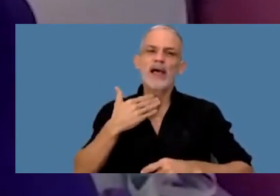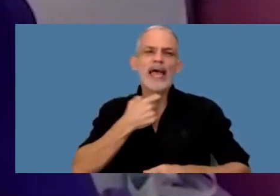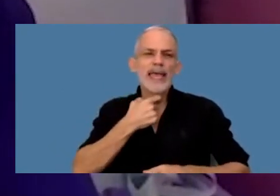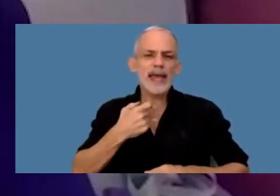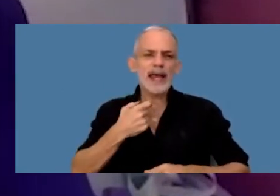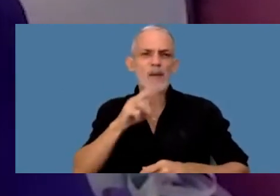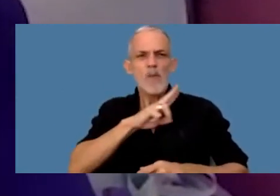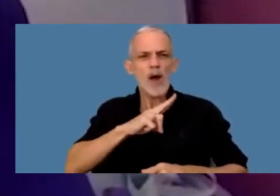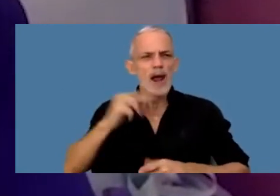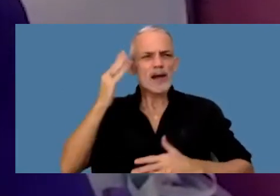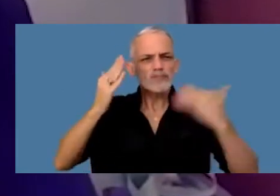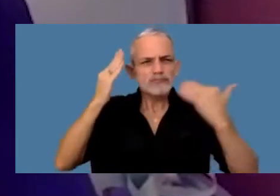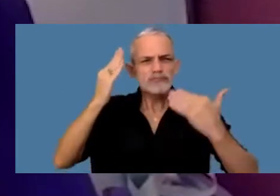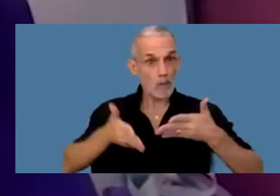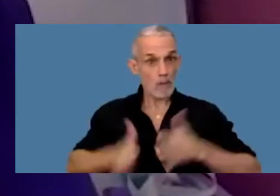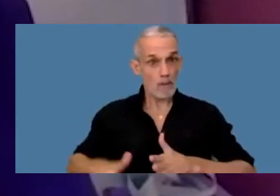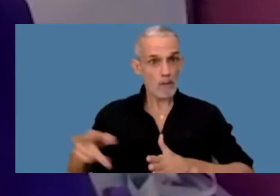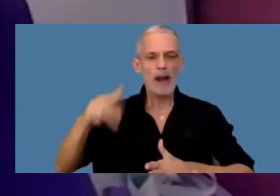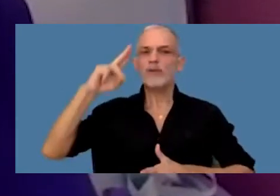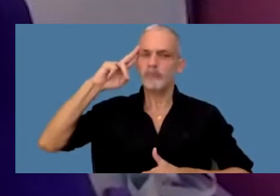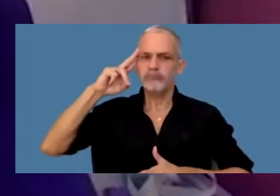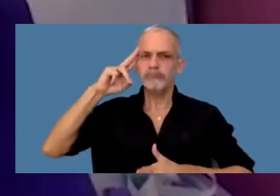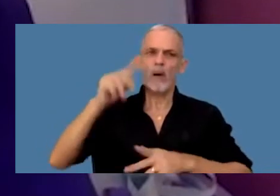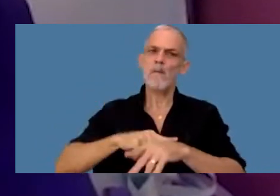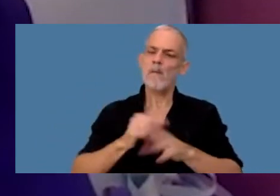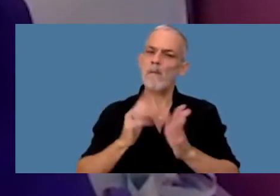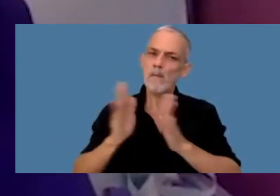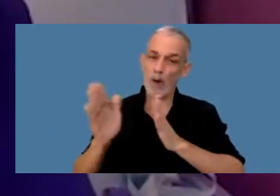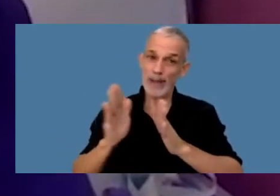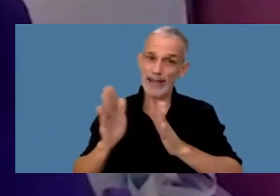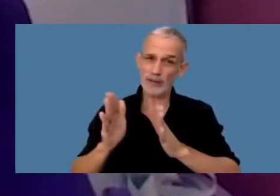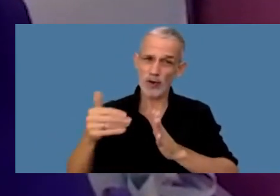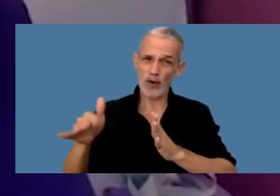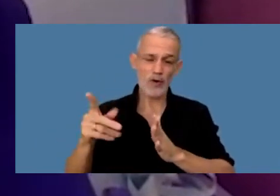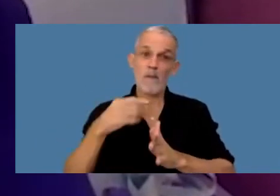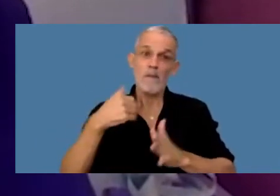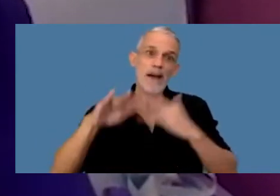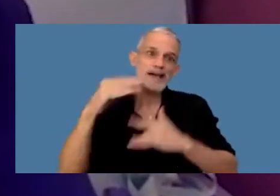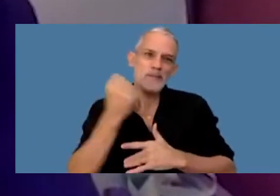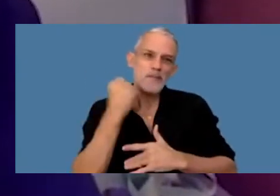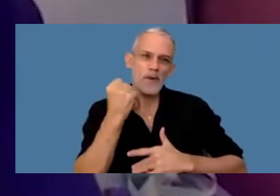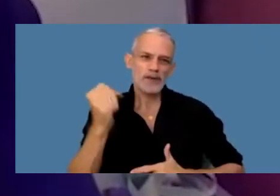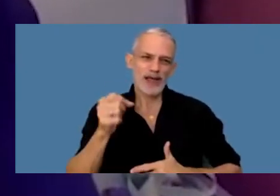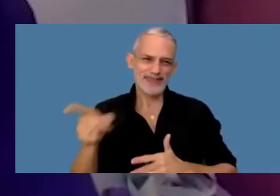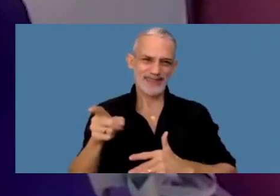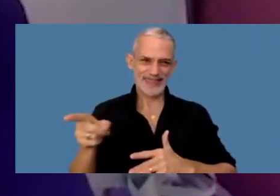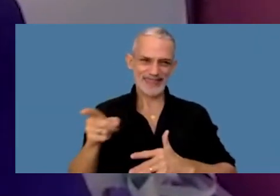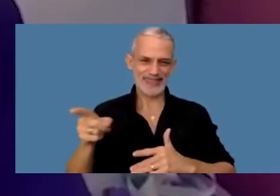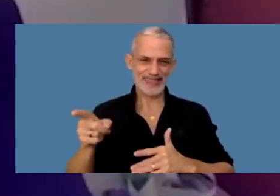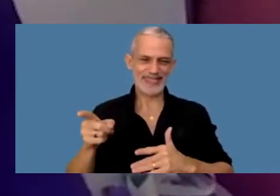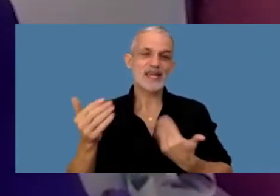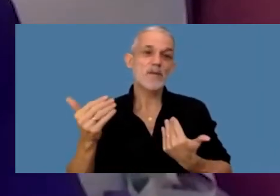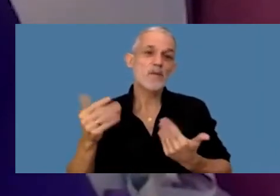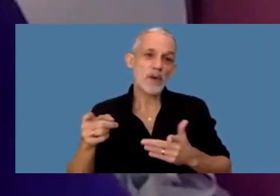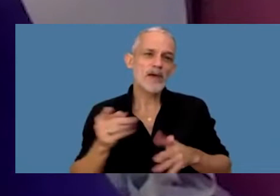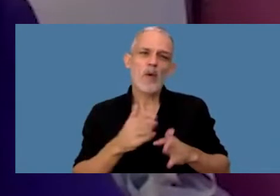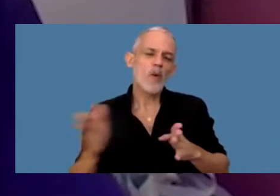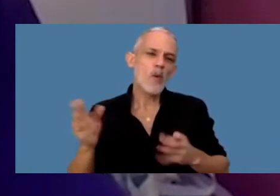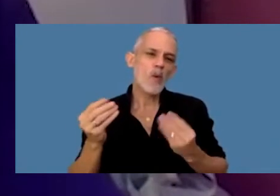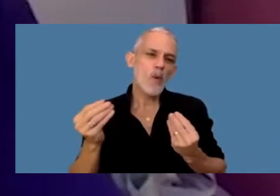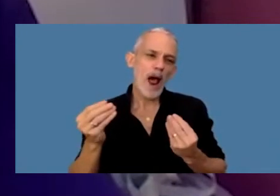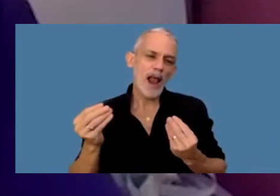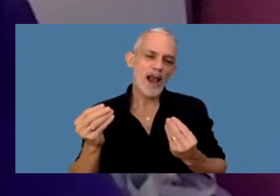una experiencia de vida diferente que nos fue dando nuestras características personales, y eso nos ayuda en el